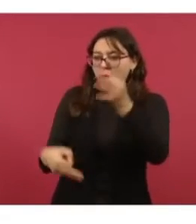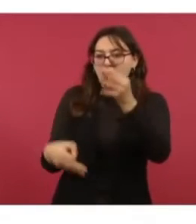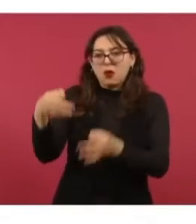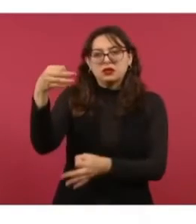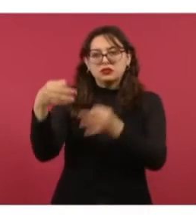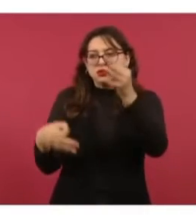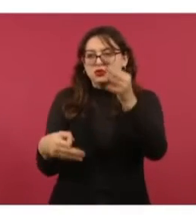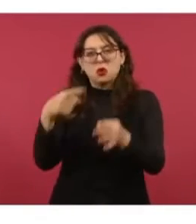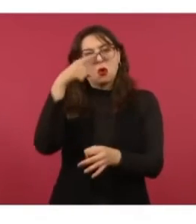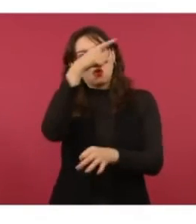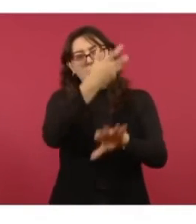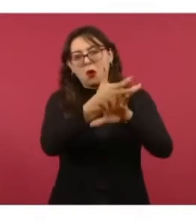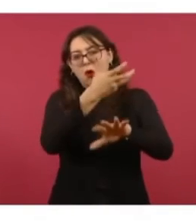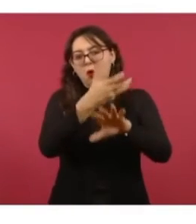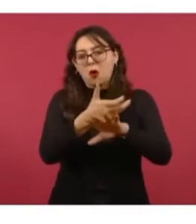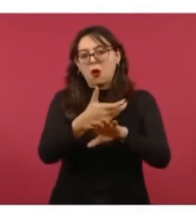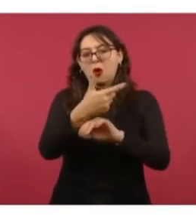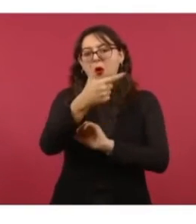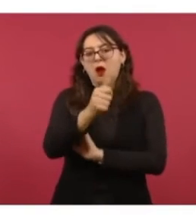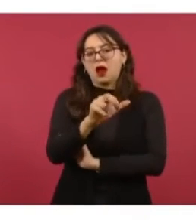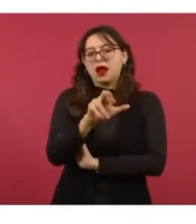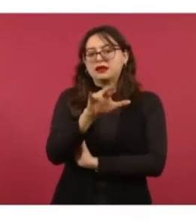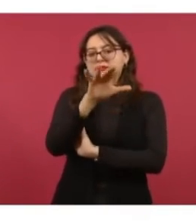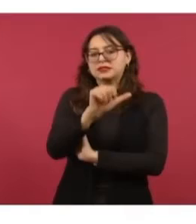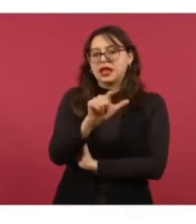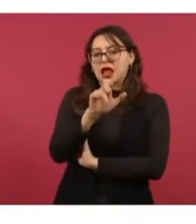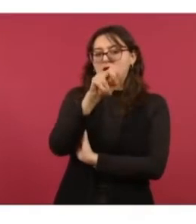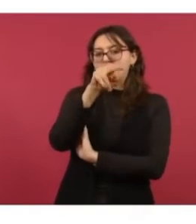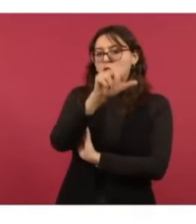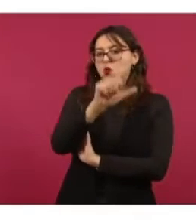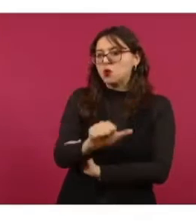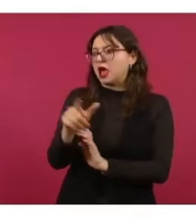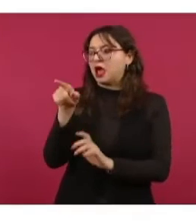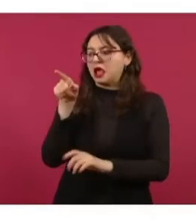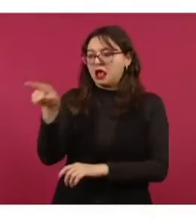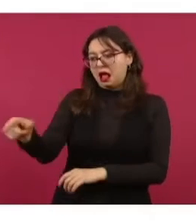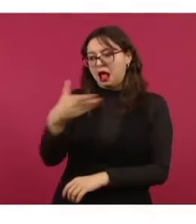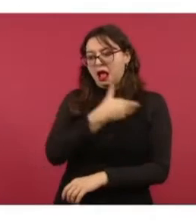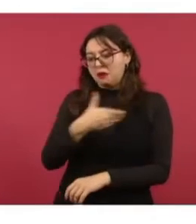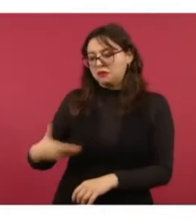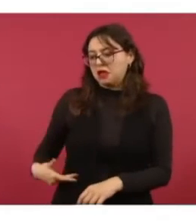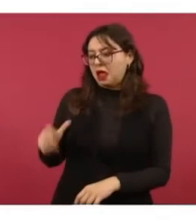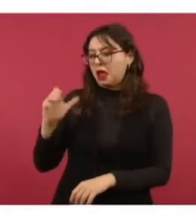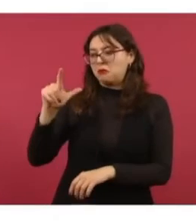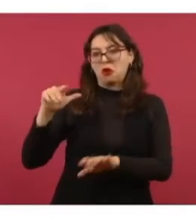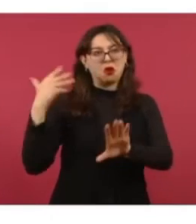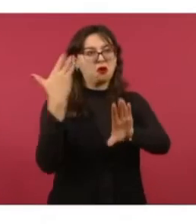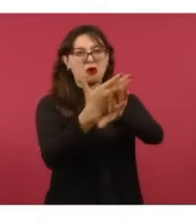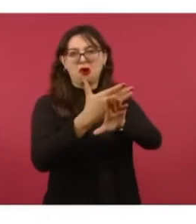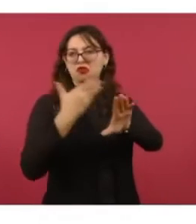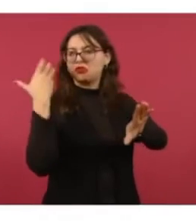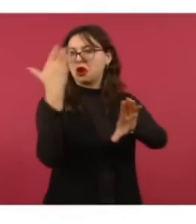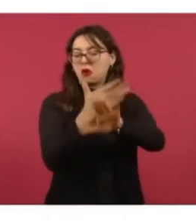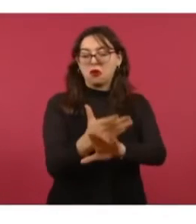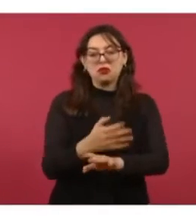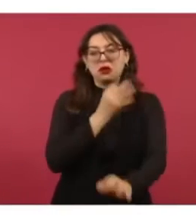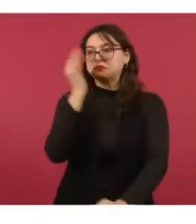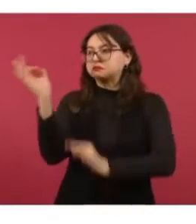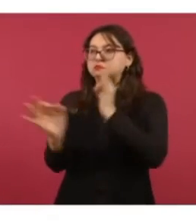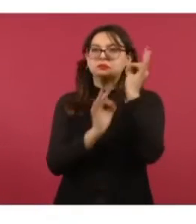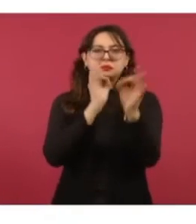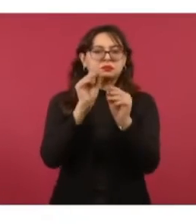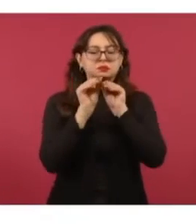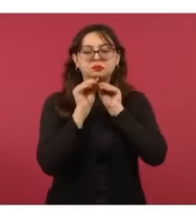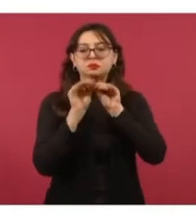en la Corte de Palacio Nacional. Raimundo Riva Palacio quien fuera director editorial en el diario La